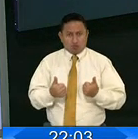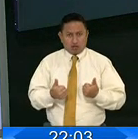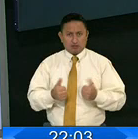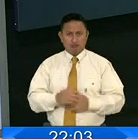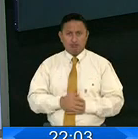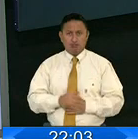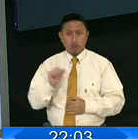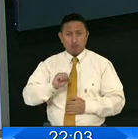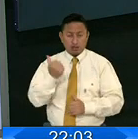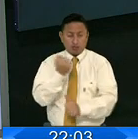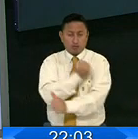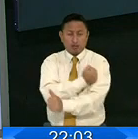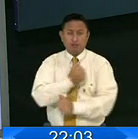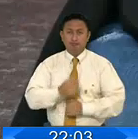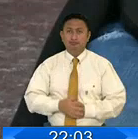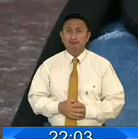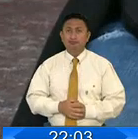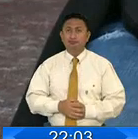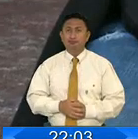buen estado de salud.